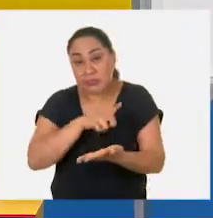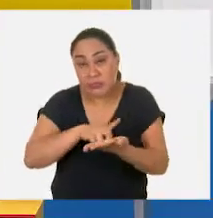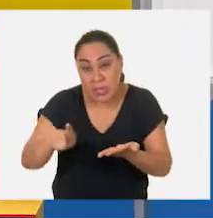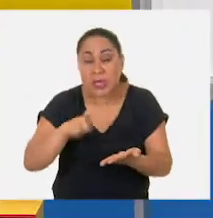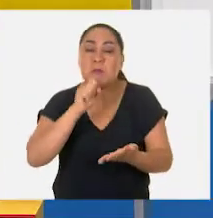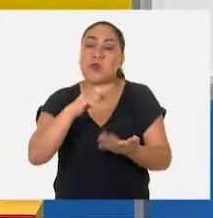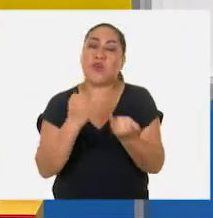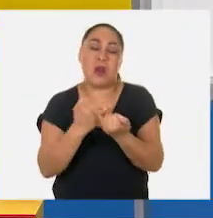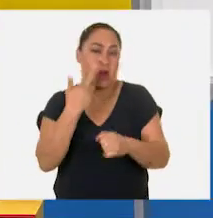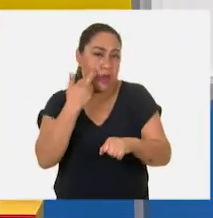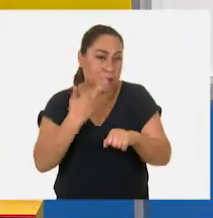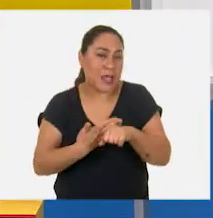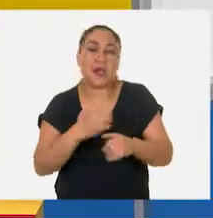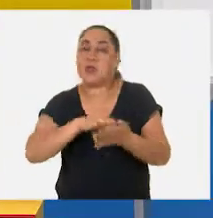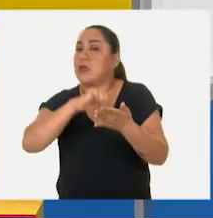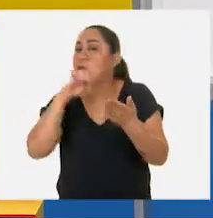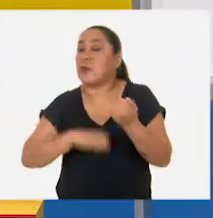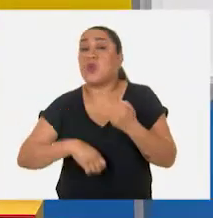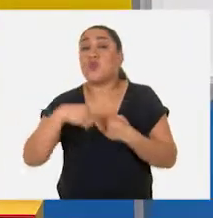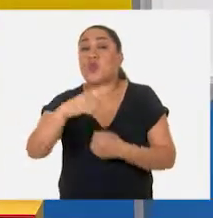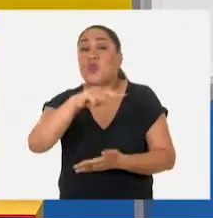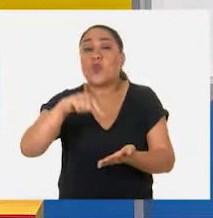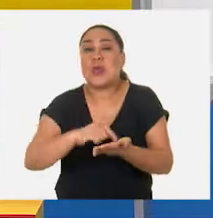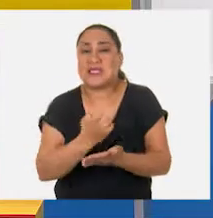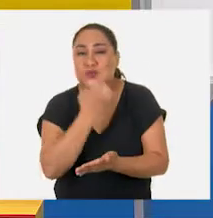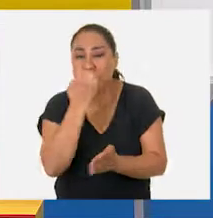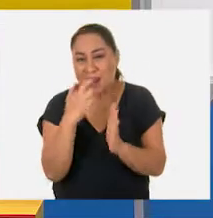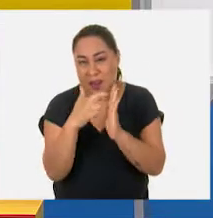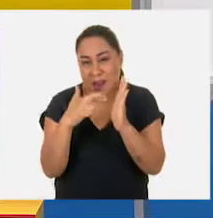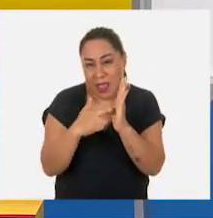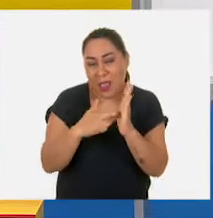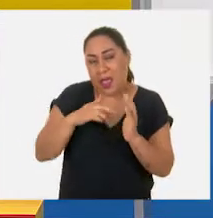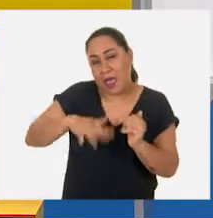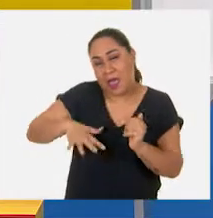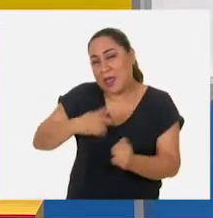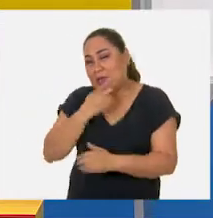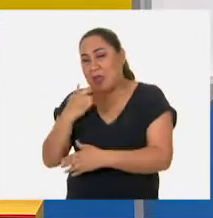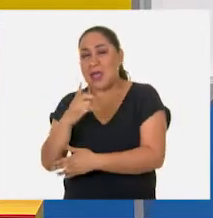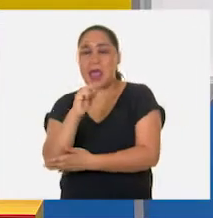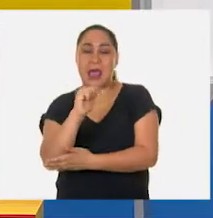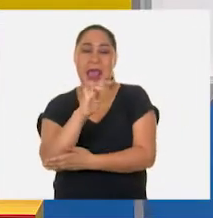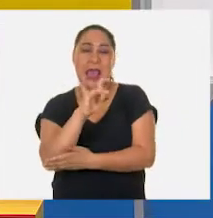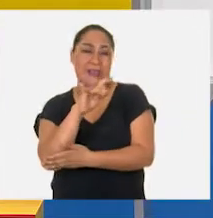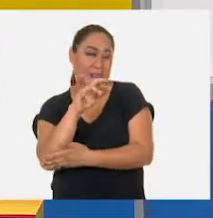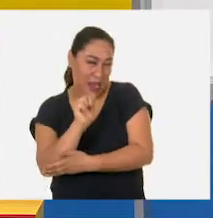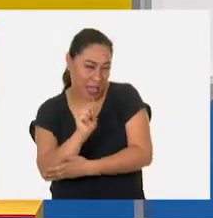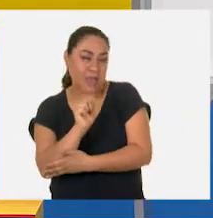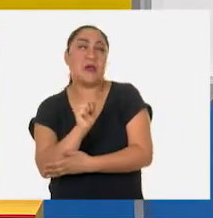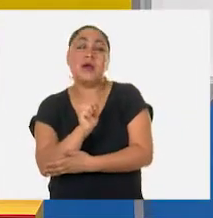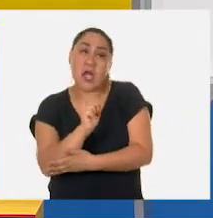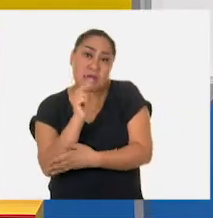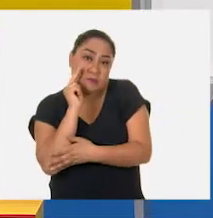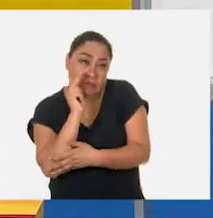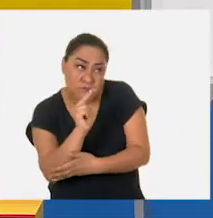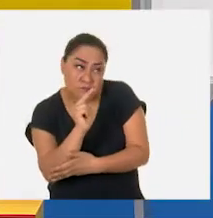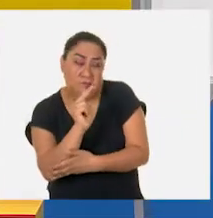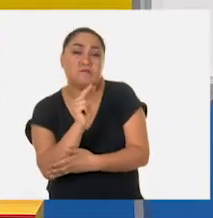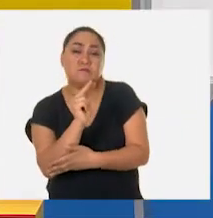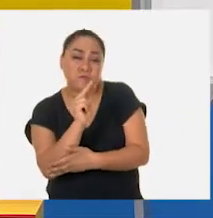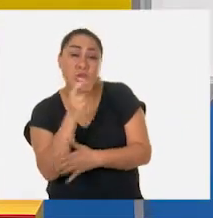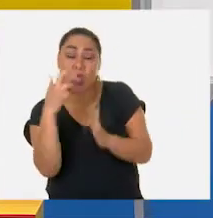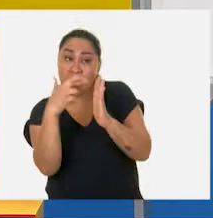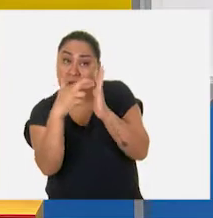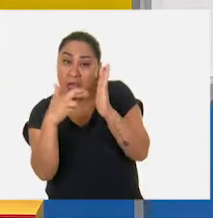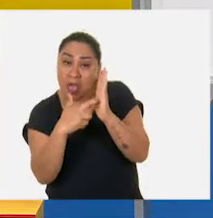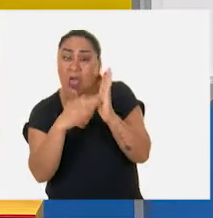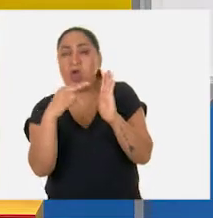Como en el reglamento de su escuela, como el que nos presentaba Alejandra, y que justamente analizamos para saber si cada una de las normas eran justas